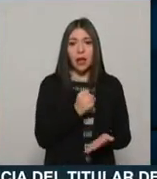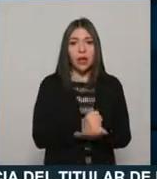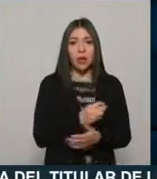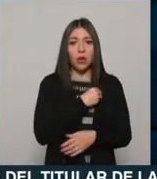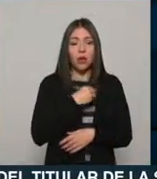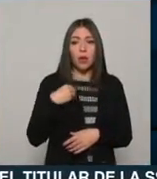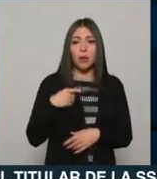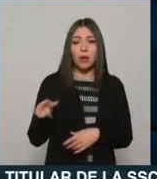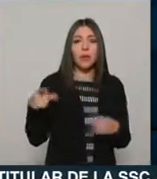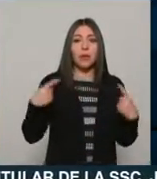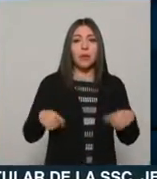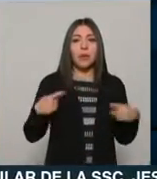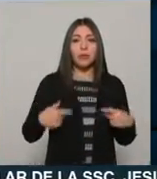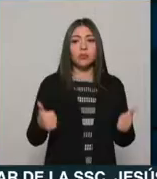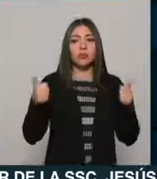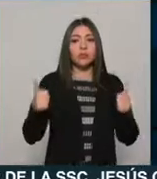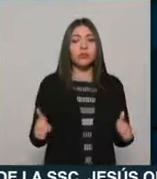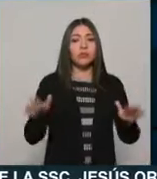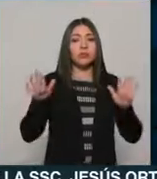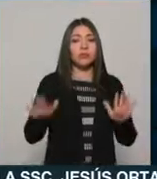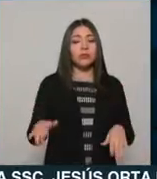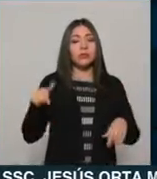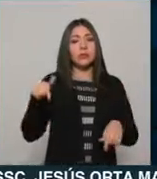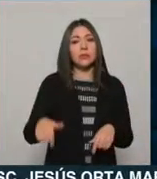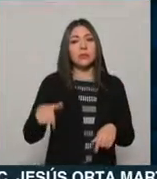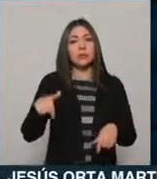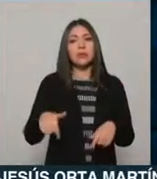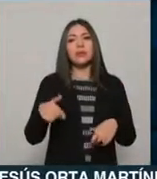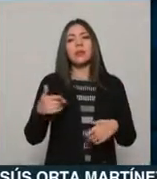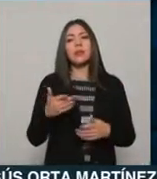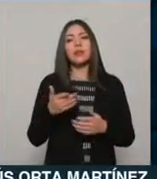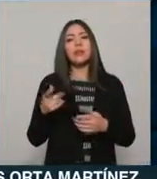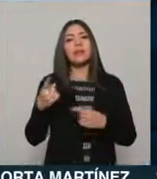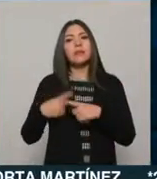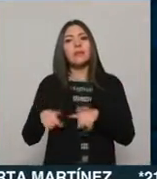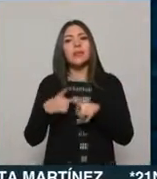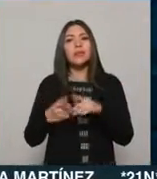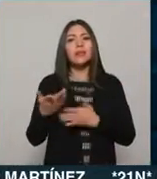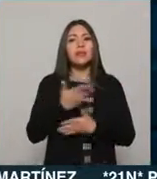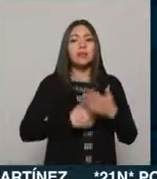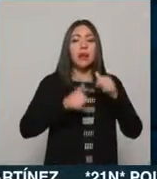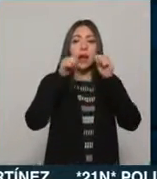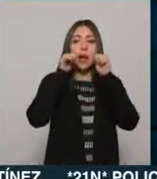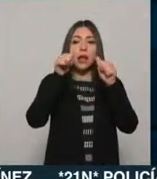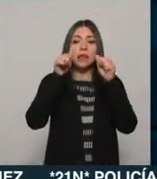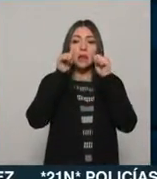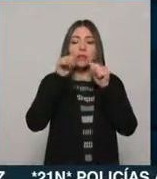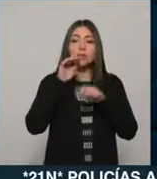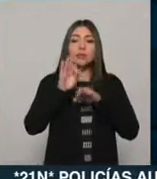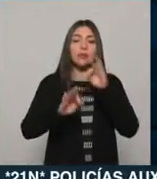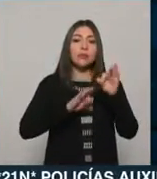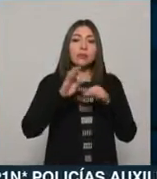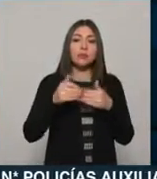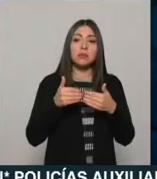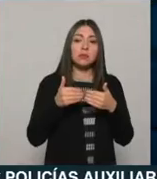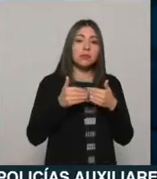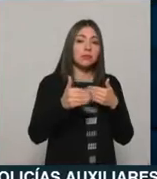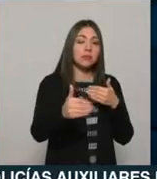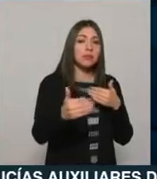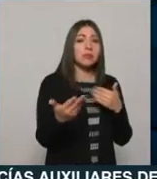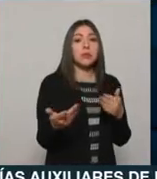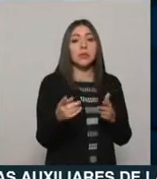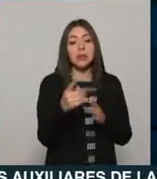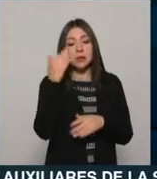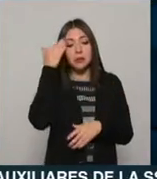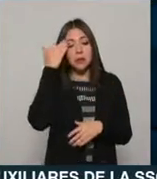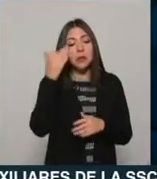pero sobre todo a darle todos los servicios que requiere a lo largo de los meses, otra vez como ya comentamos, a lo largo del plazo de 2